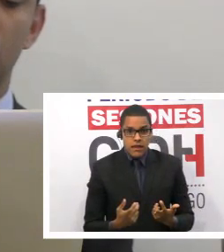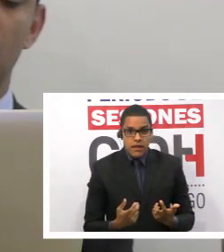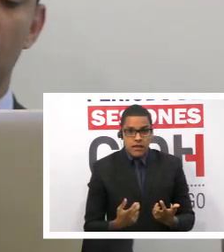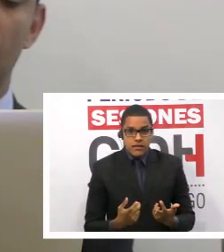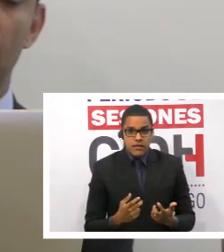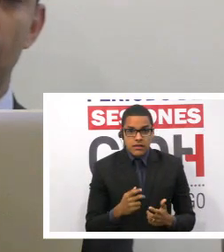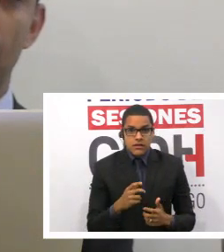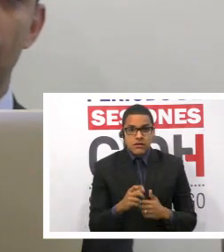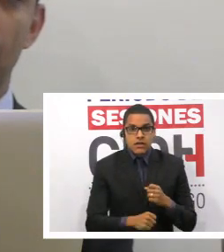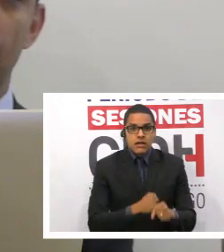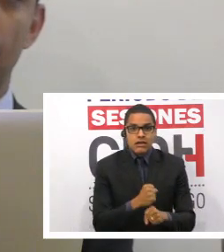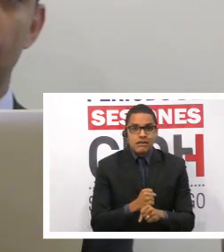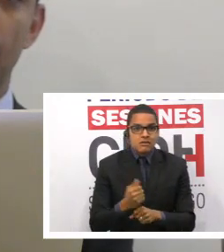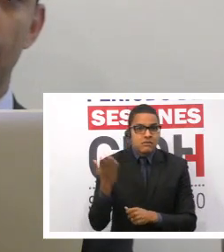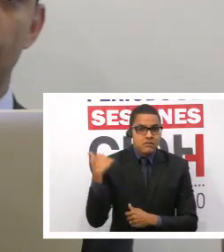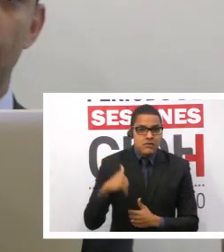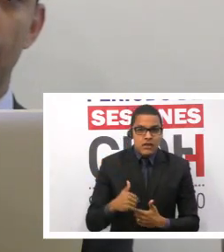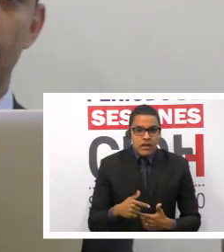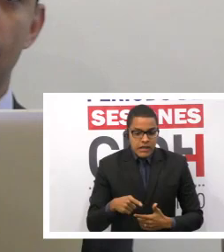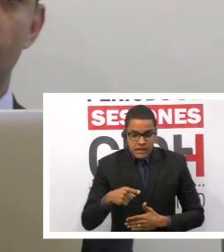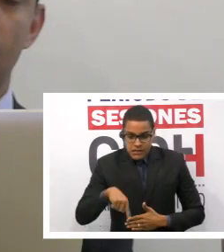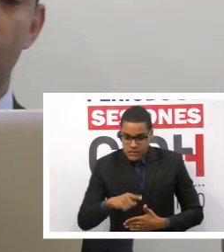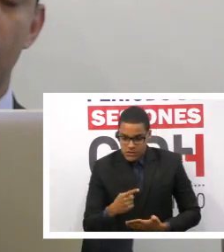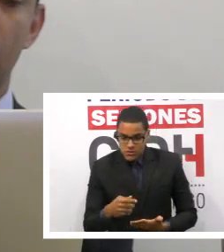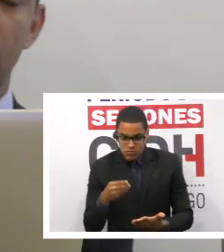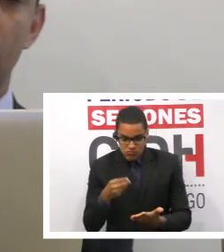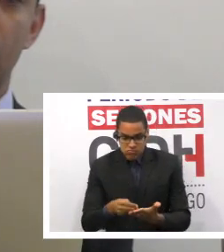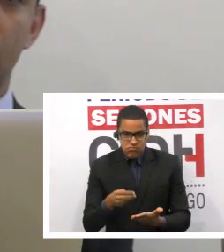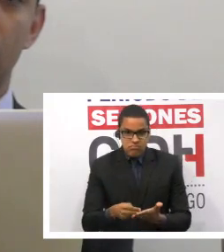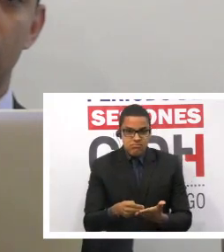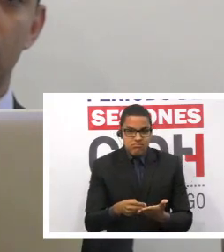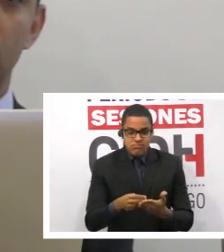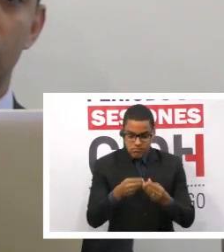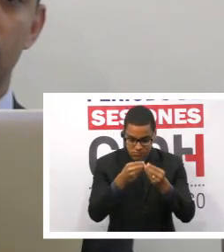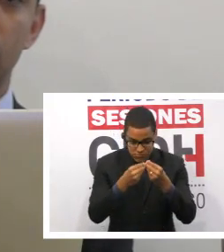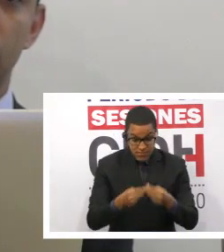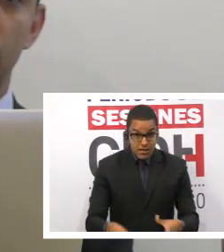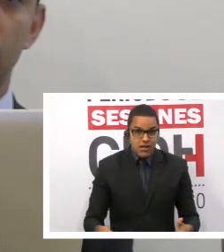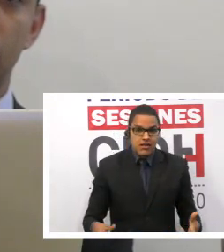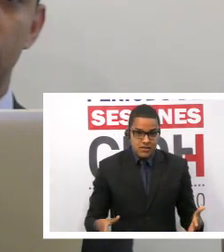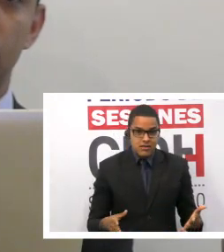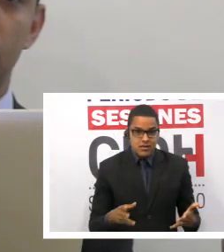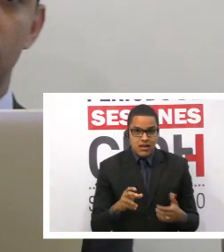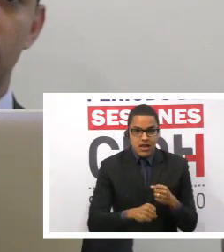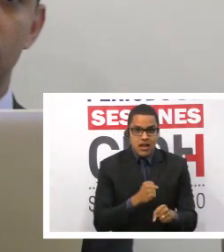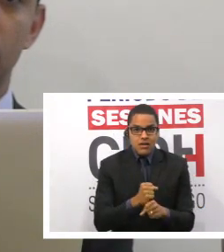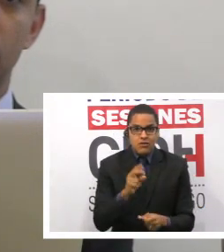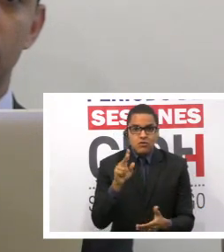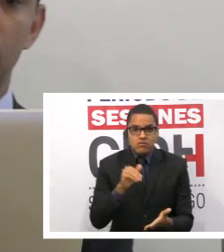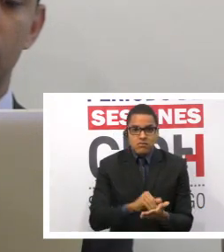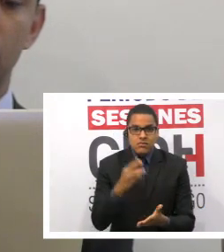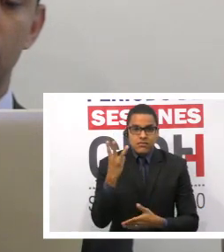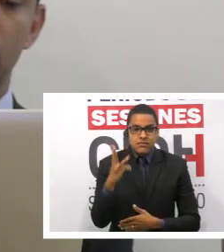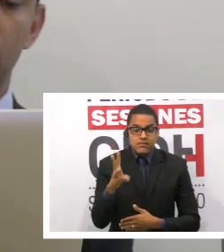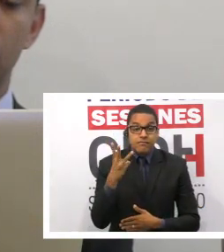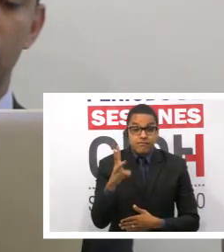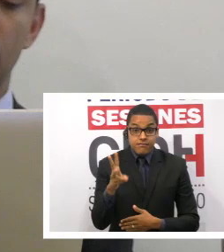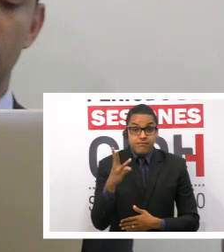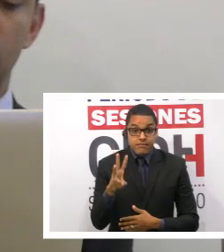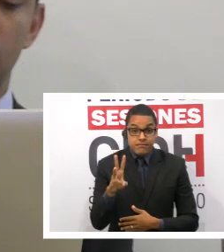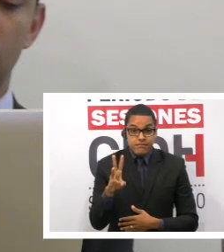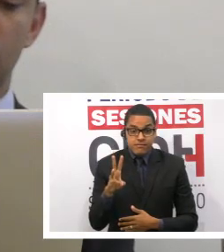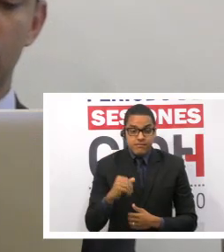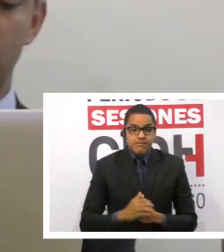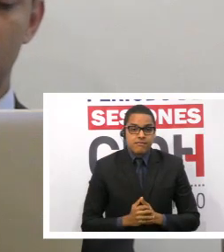del orden del 7.5 por ciento del producto interno bruto en 2016 lo que hace que colombia sea el país de américa latina